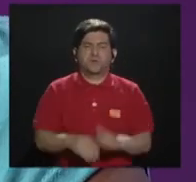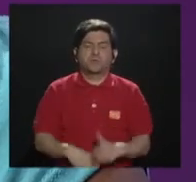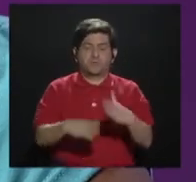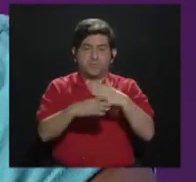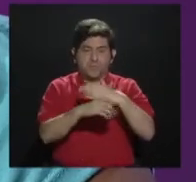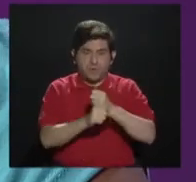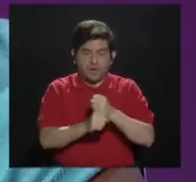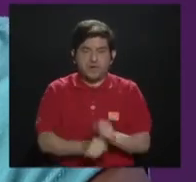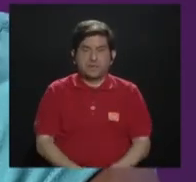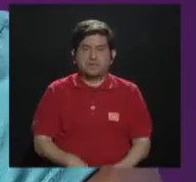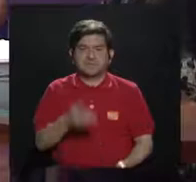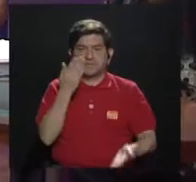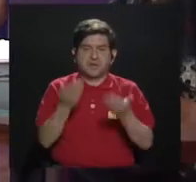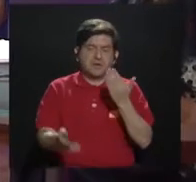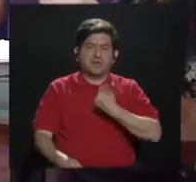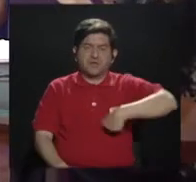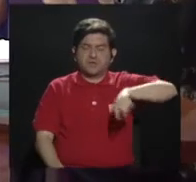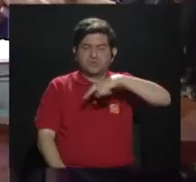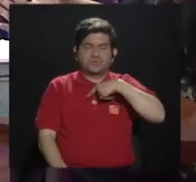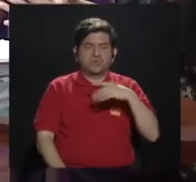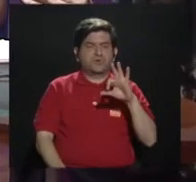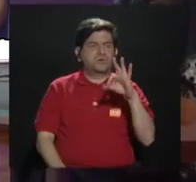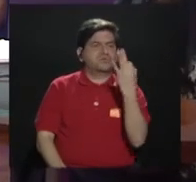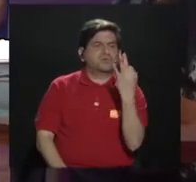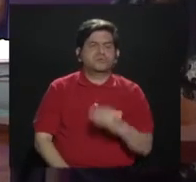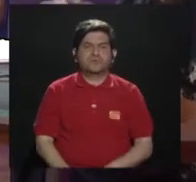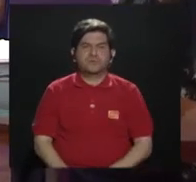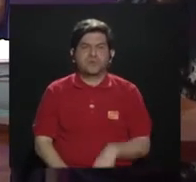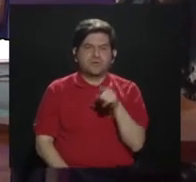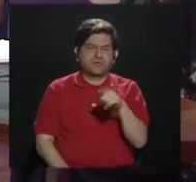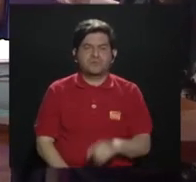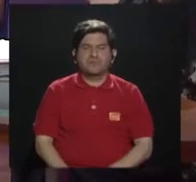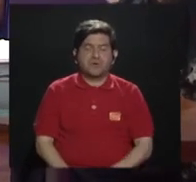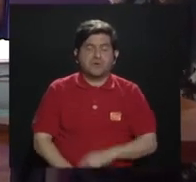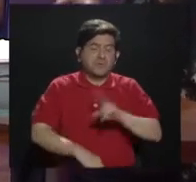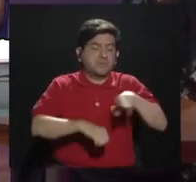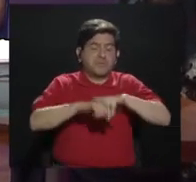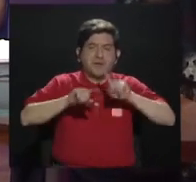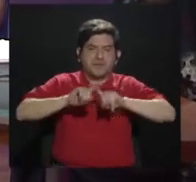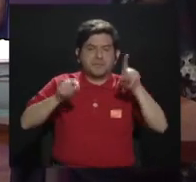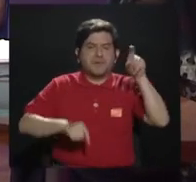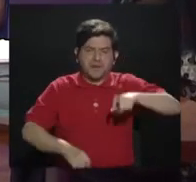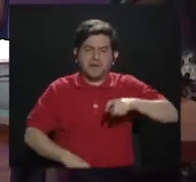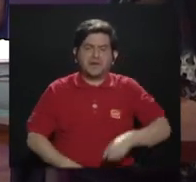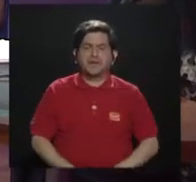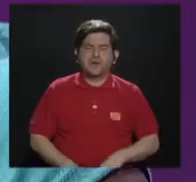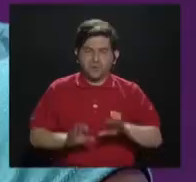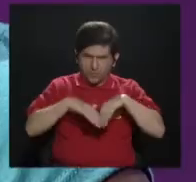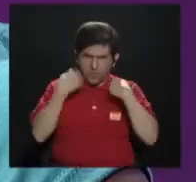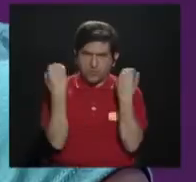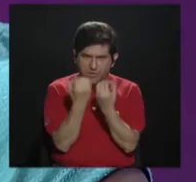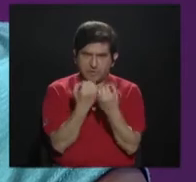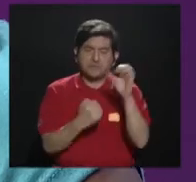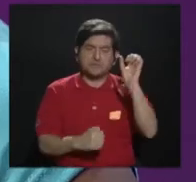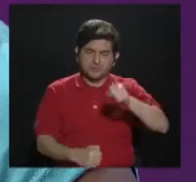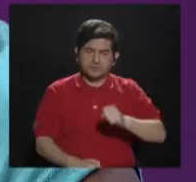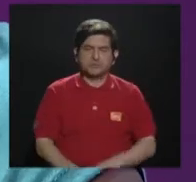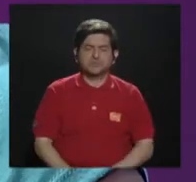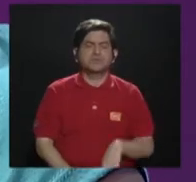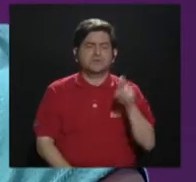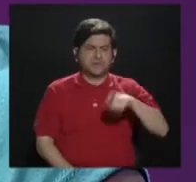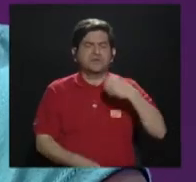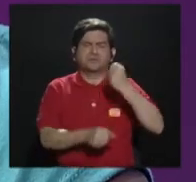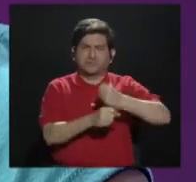hacemos más instintivamente, pero ya en un proyecto así hay que organizarse. Desde ahí hemos venido